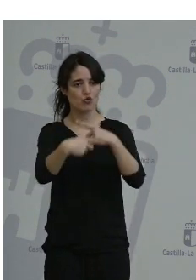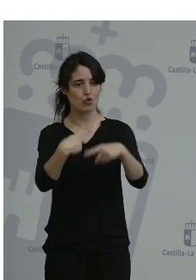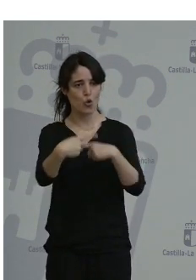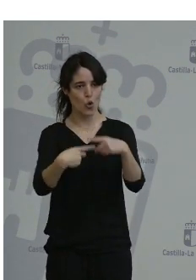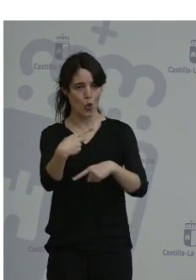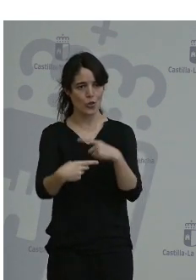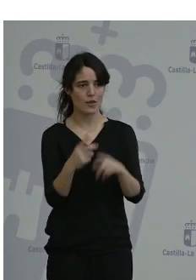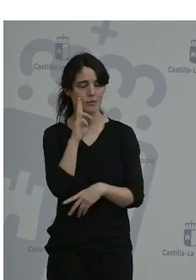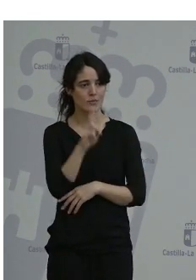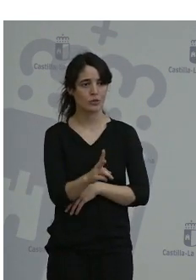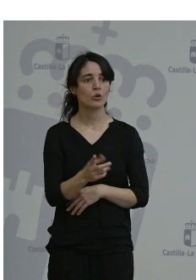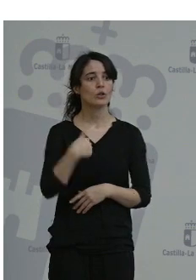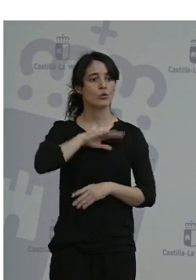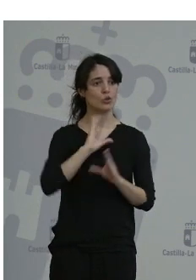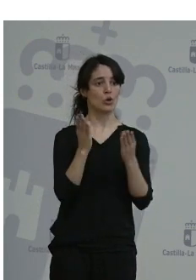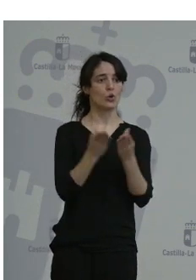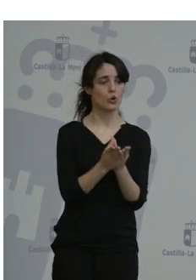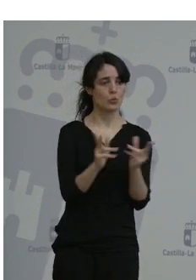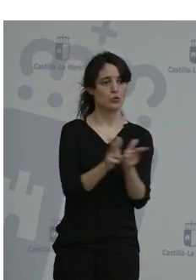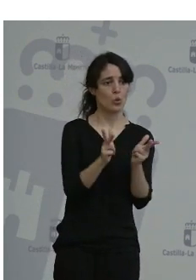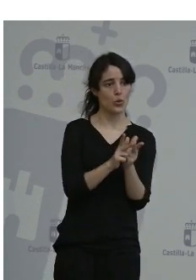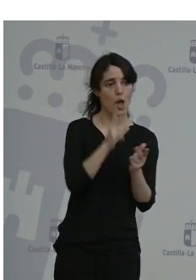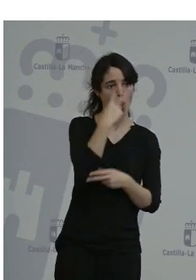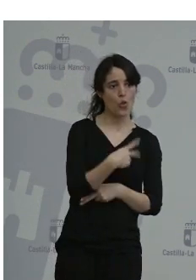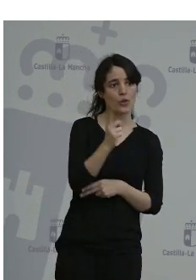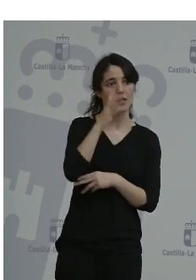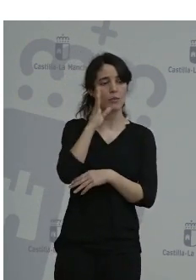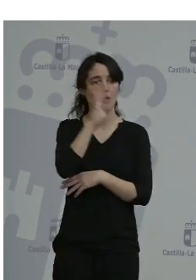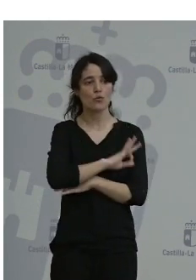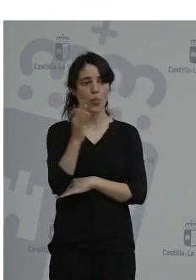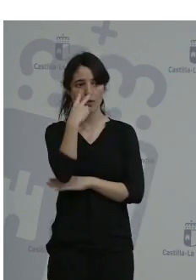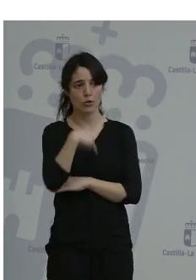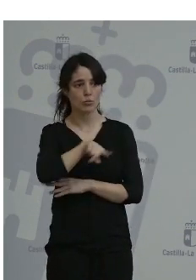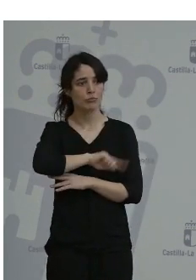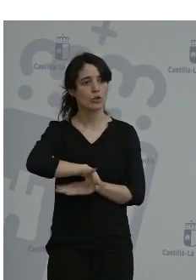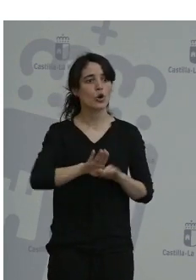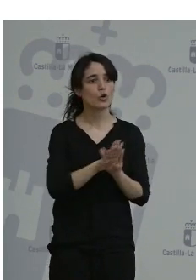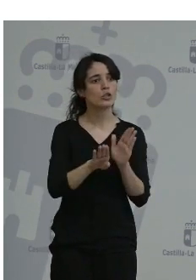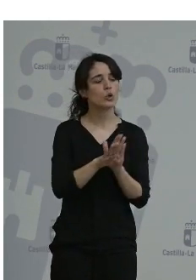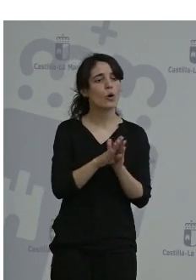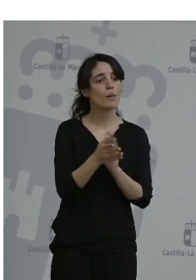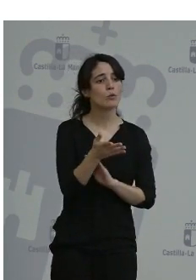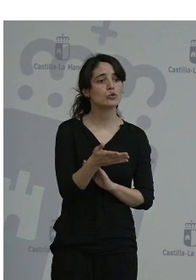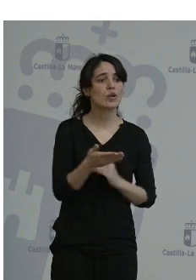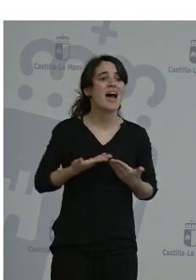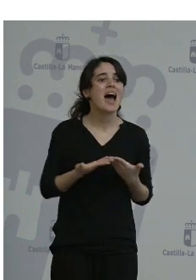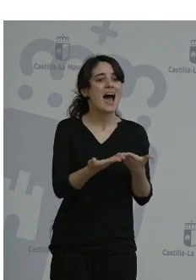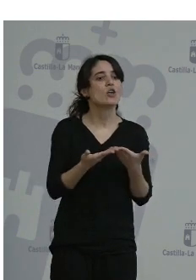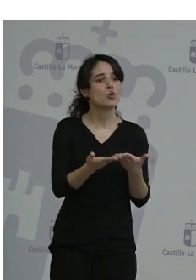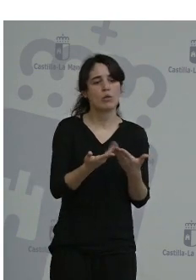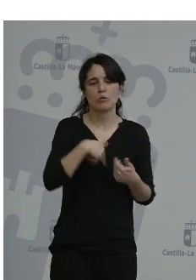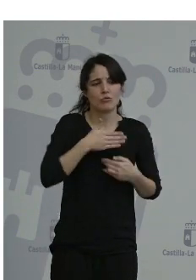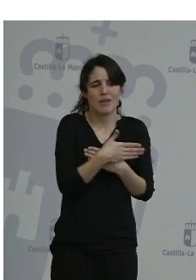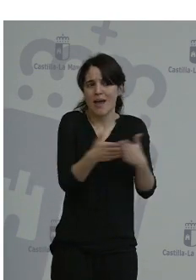Por eso, desde el Grupo Social 11, desde Fundación 11, seguimos extendiendo la mano y estamos a vuestra entera